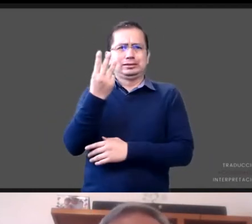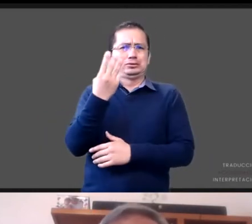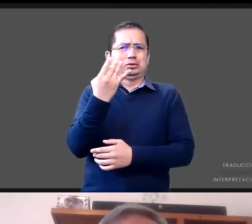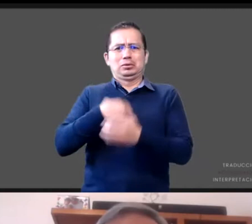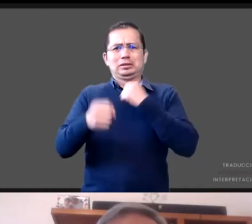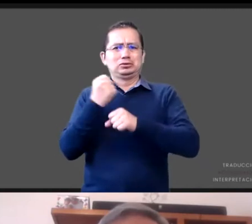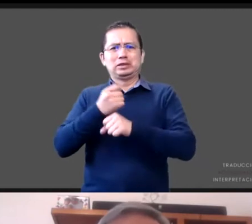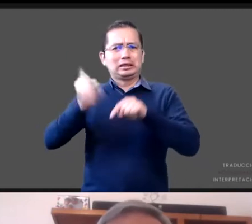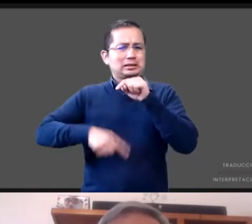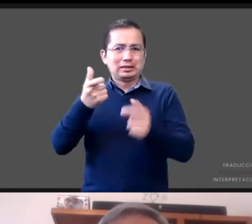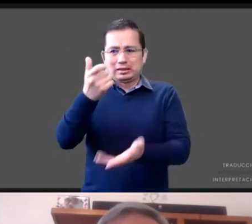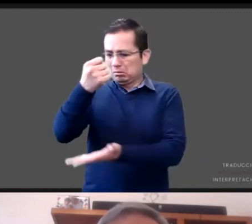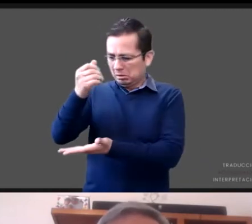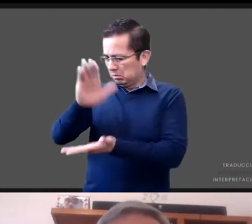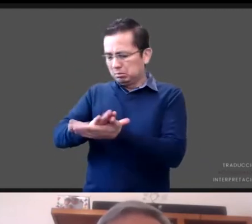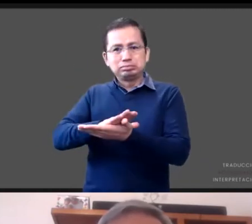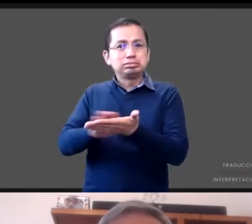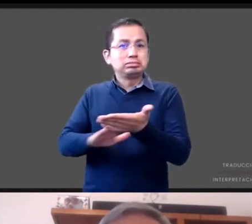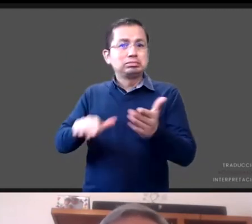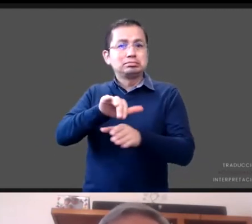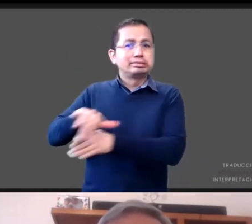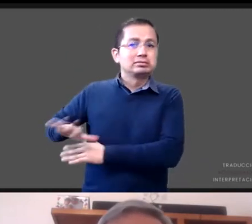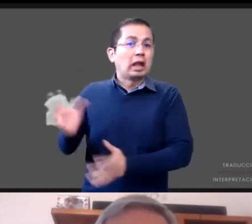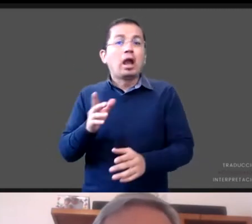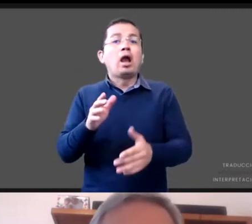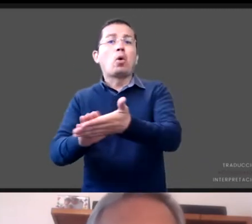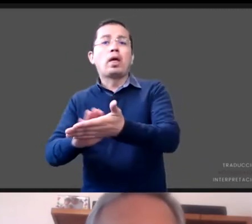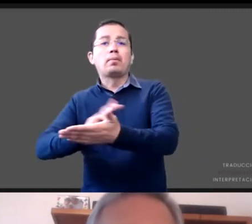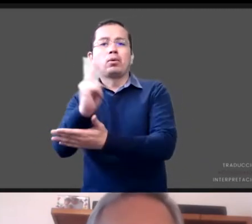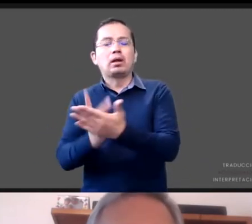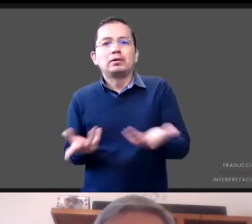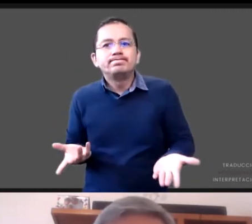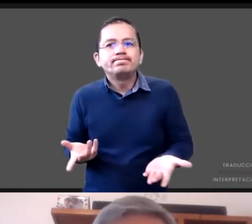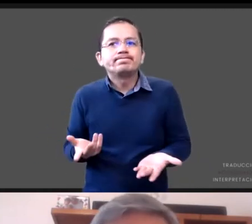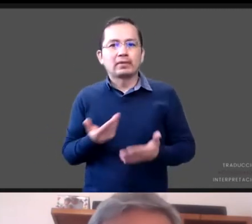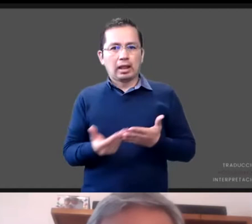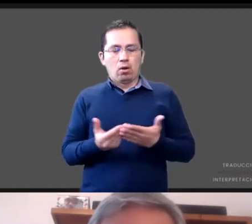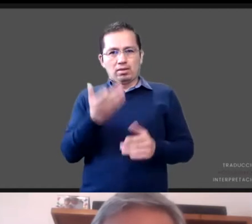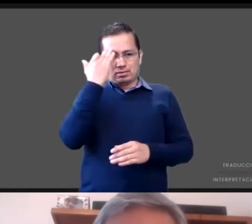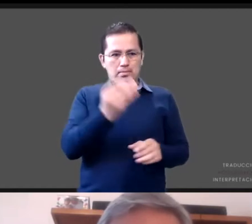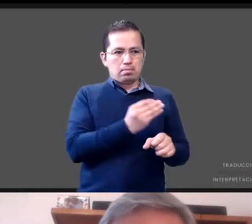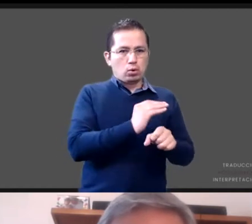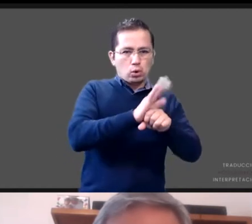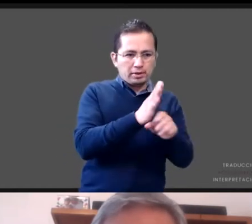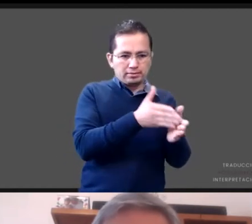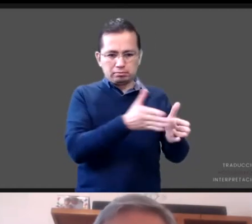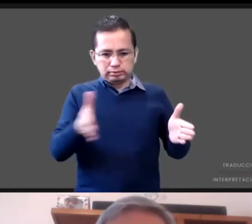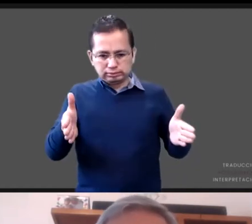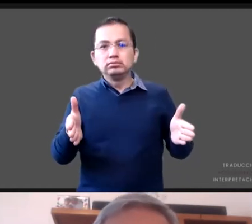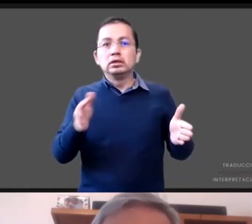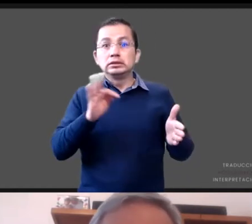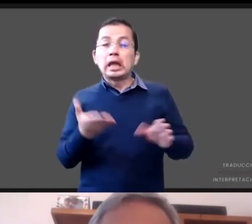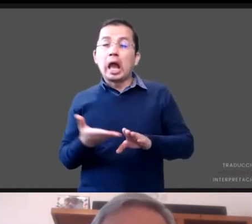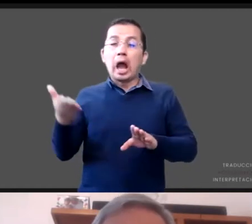pandemia da cuenta que si lo hubiéramos tenido, nos hubiera tomado en otras condiciones. Educación digital,